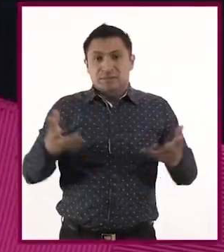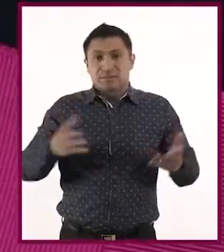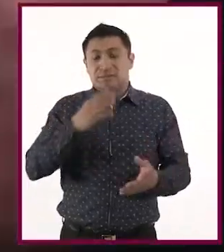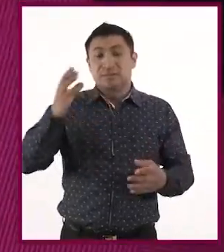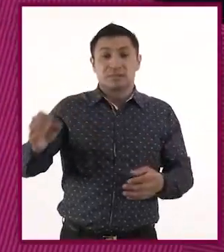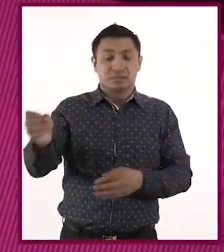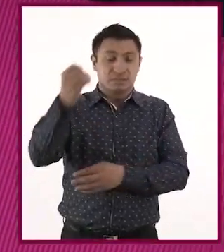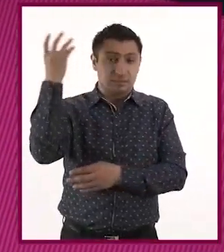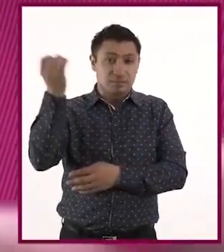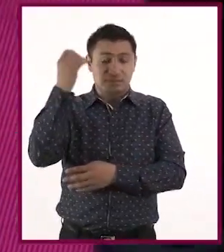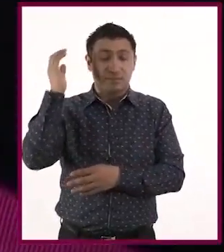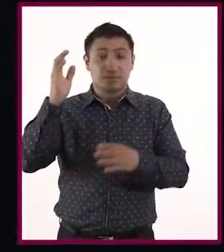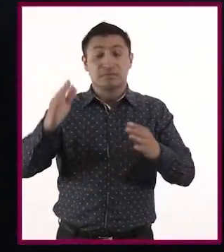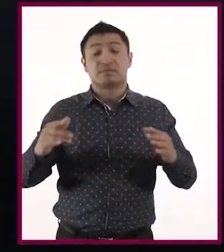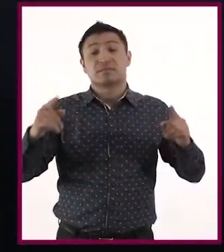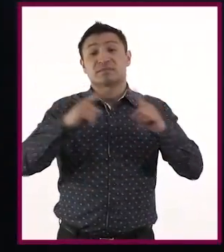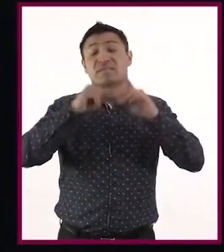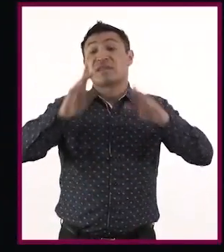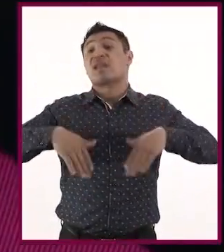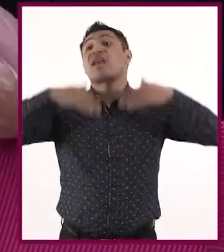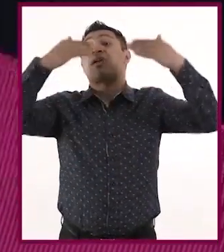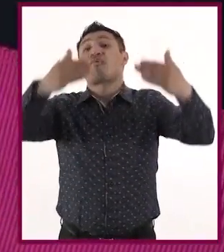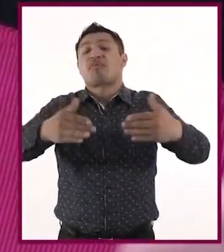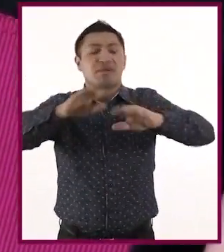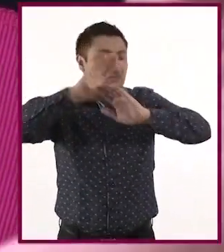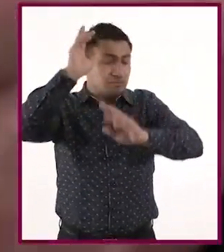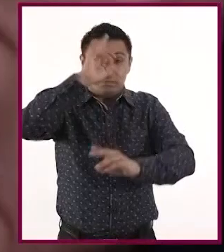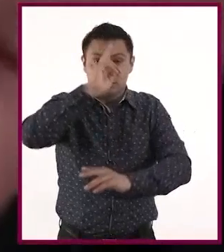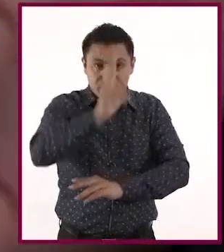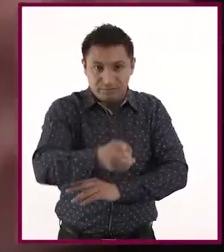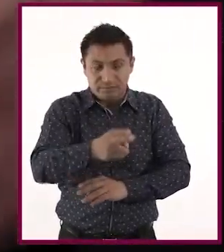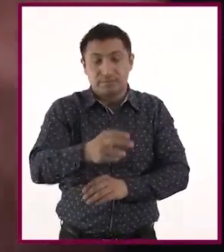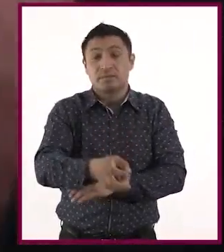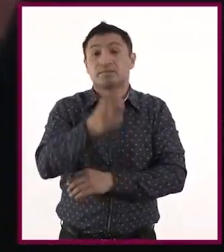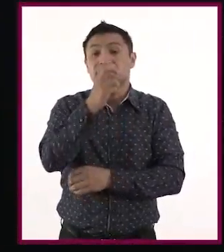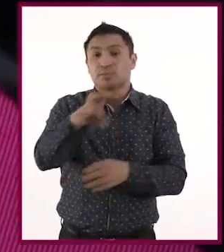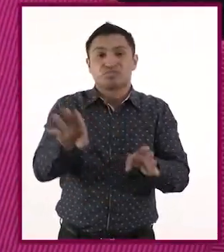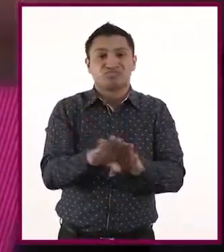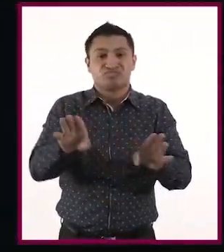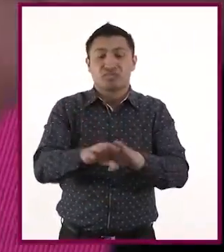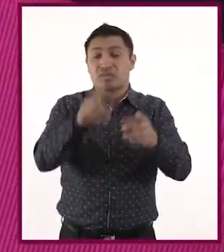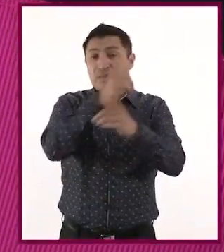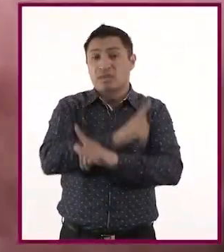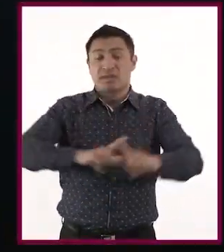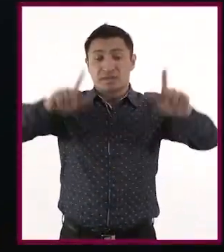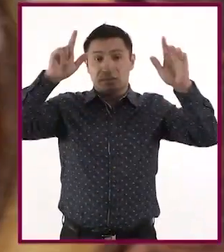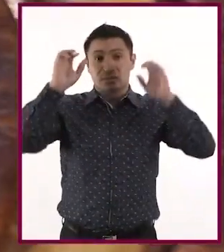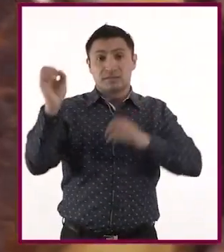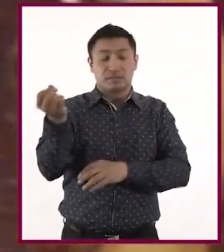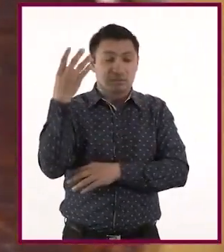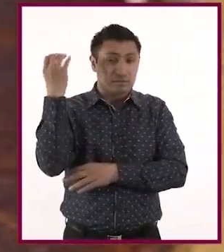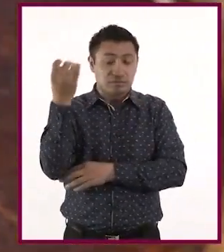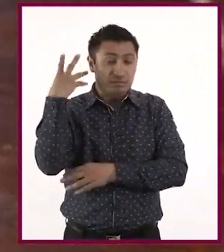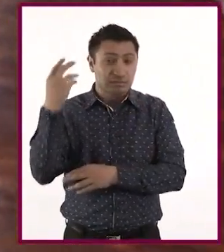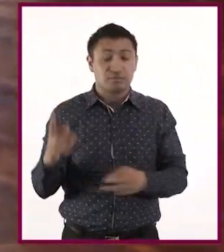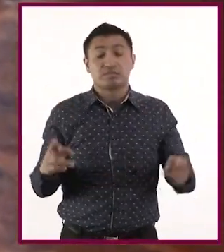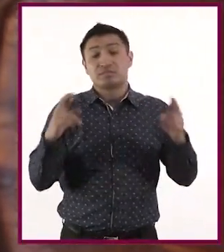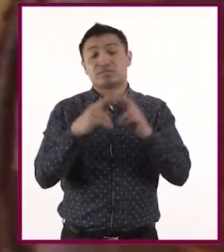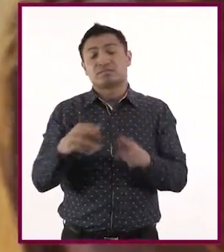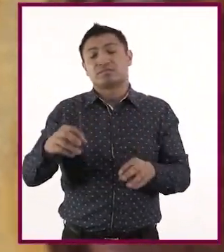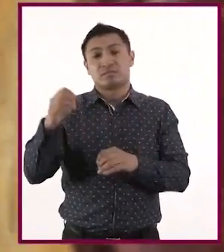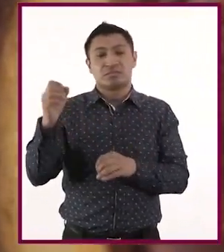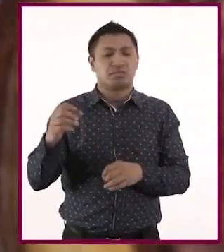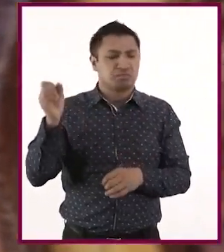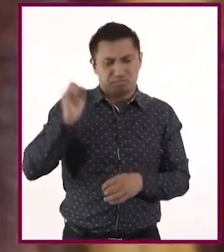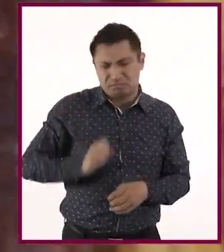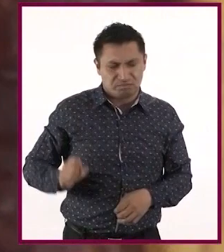de ceremonias fuera de las iglesias o templos. A partir del decreto de libertad de cultos llegaron a México a finales del